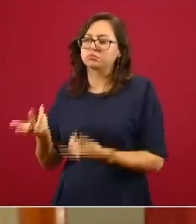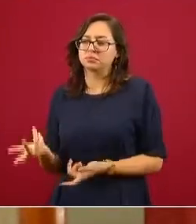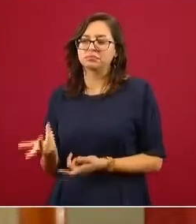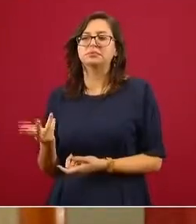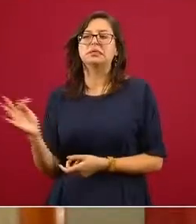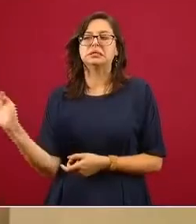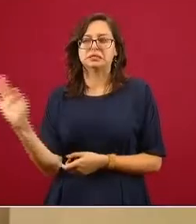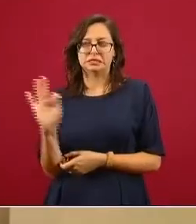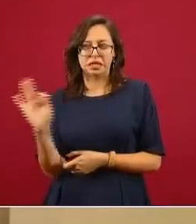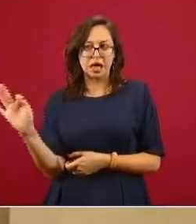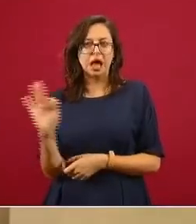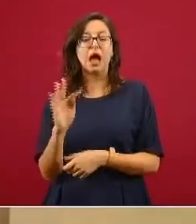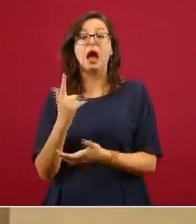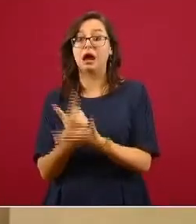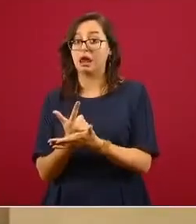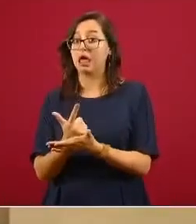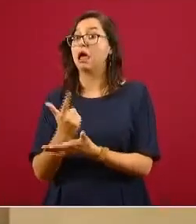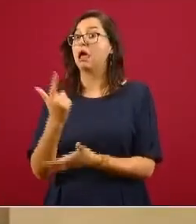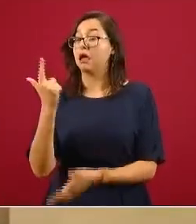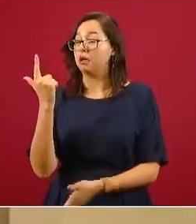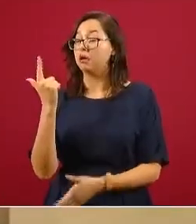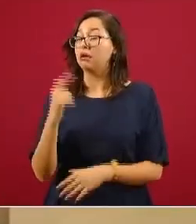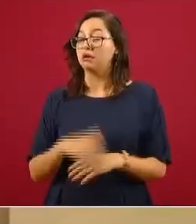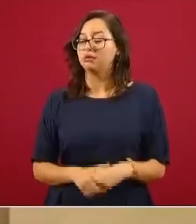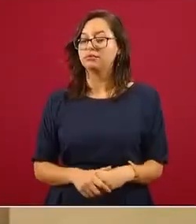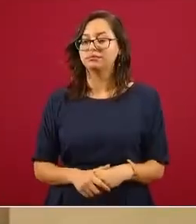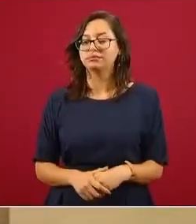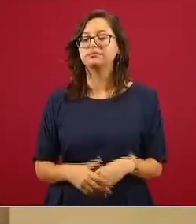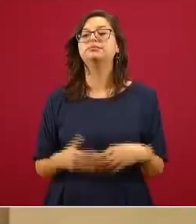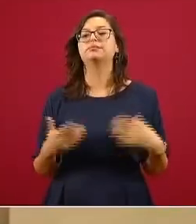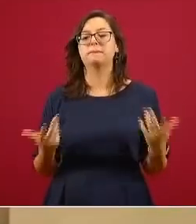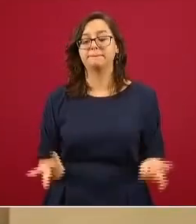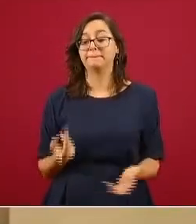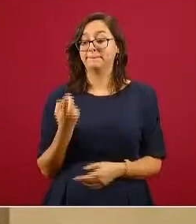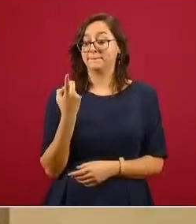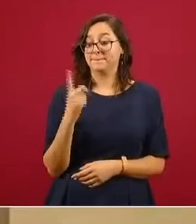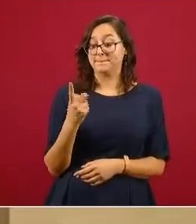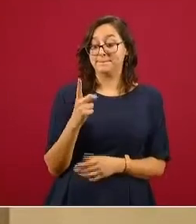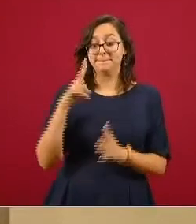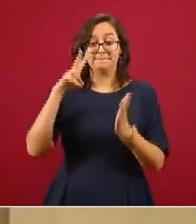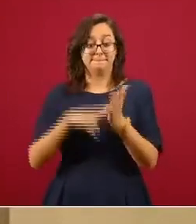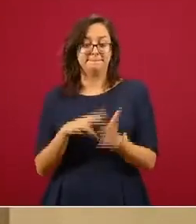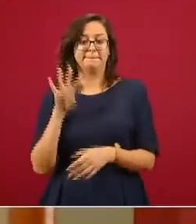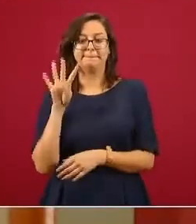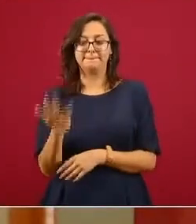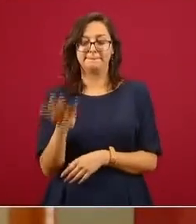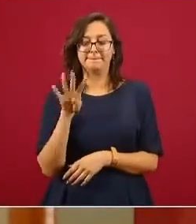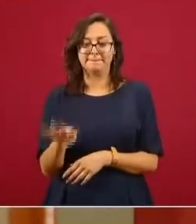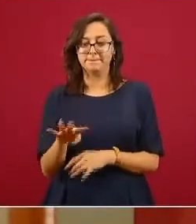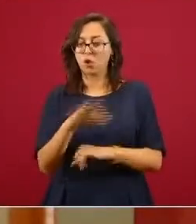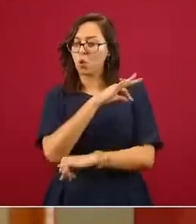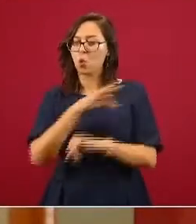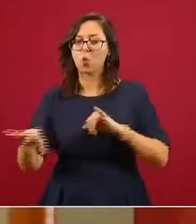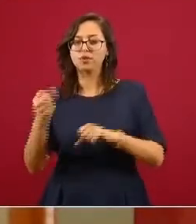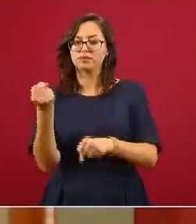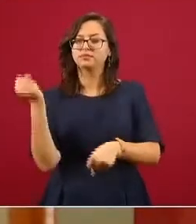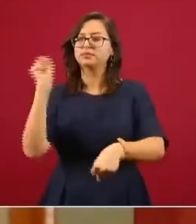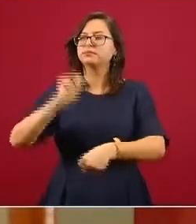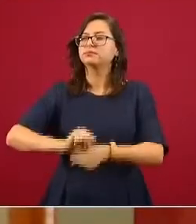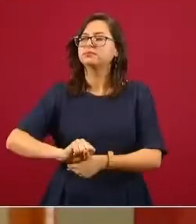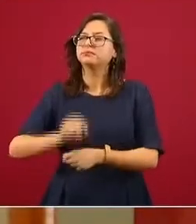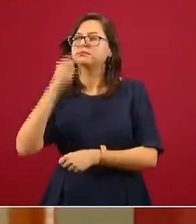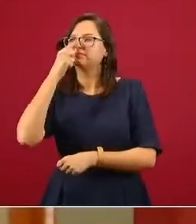constitutivas de alertas. Y este fue el caso. En la última semana de diciembre de 2019 empezamos